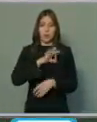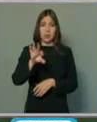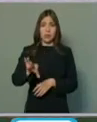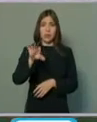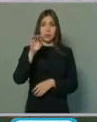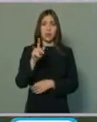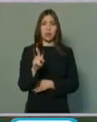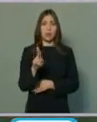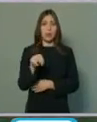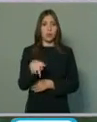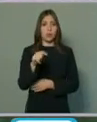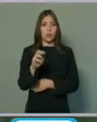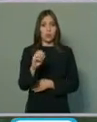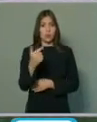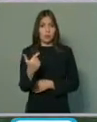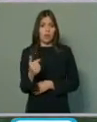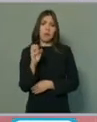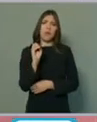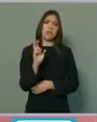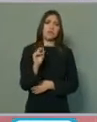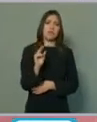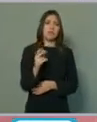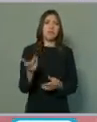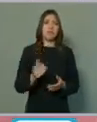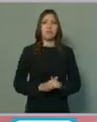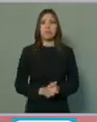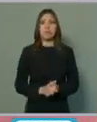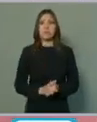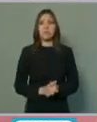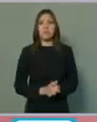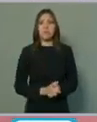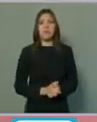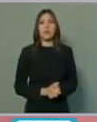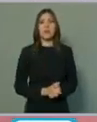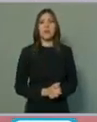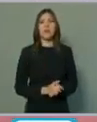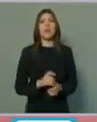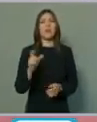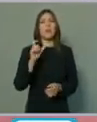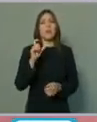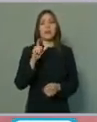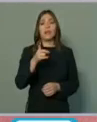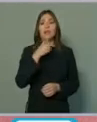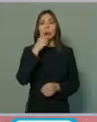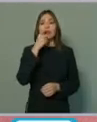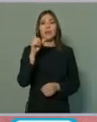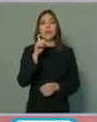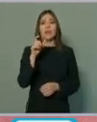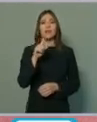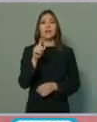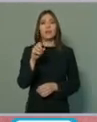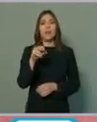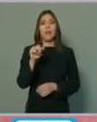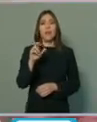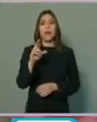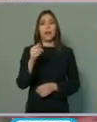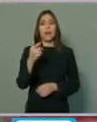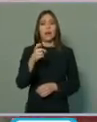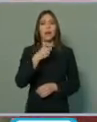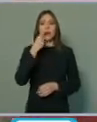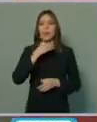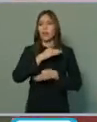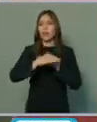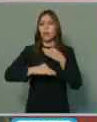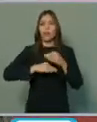ejemplo, o no necesariamente. Claro, y fíjate, cuando hablamos de zonas erógenas nos referimos a toda la estructura corporal de la persona. Hablábamos de ese